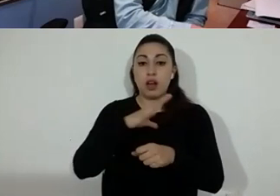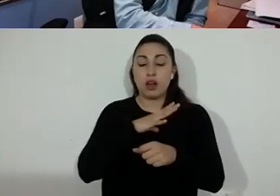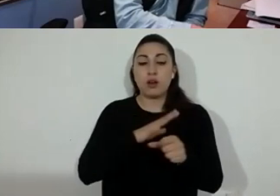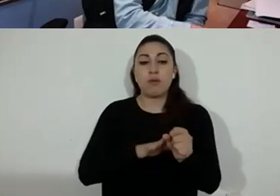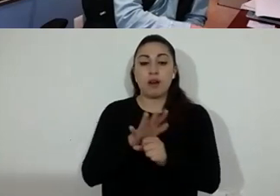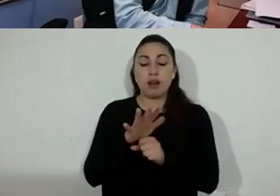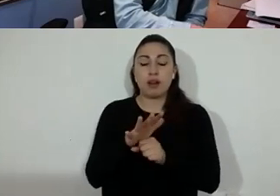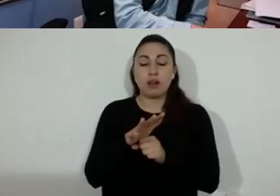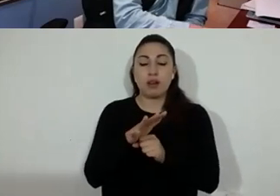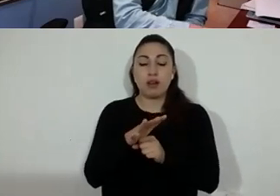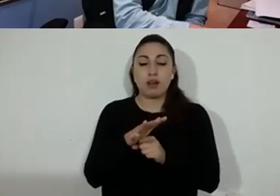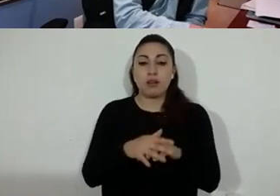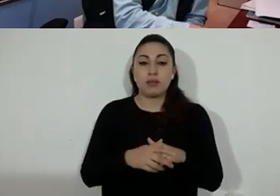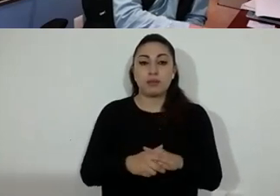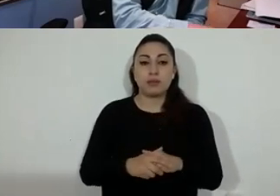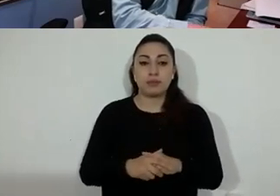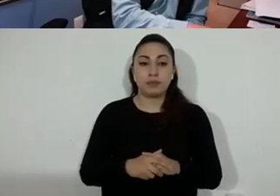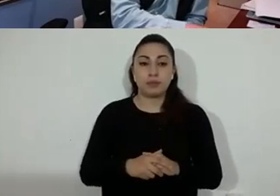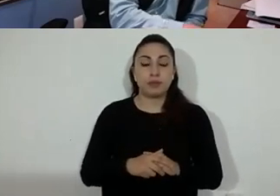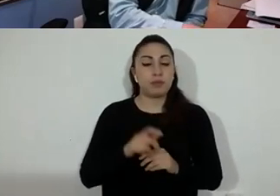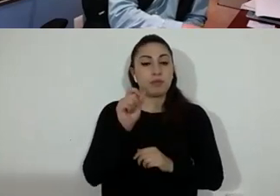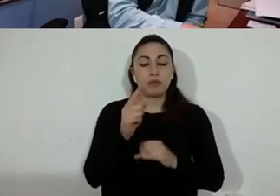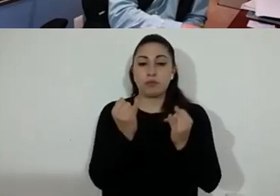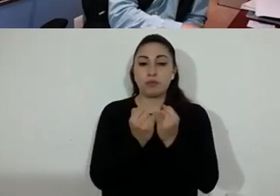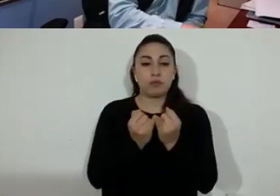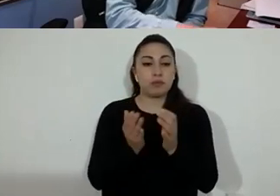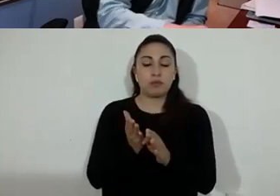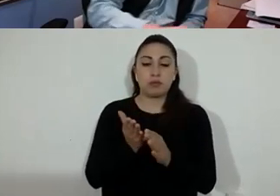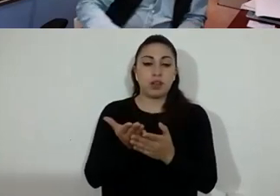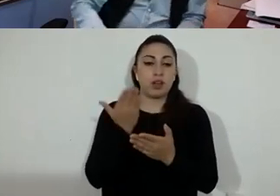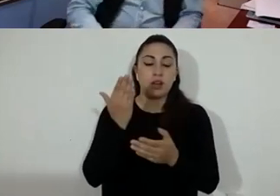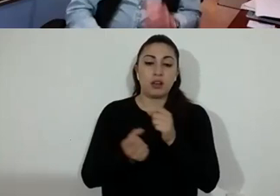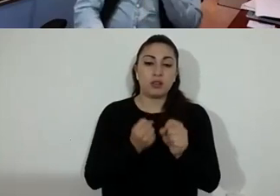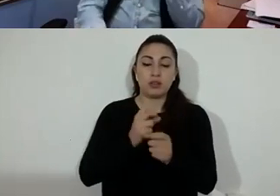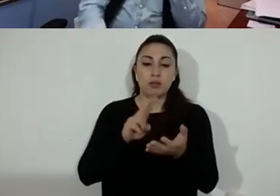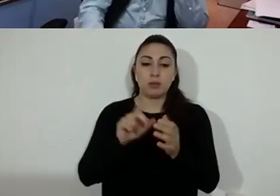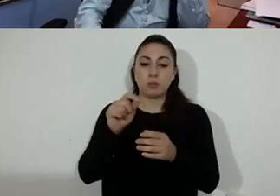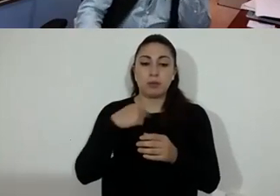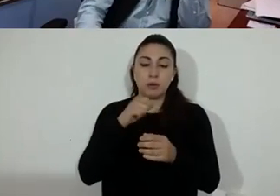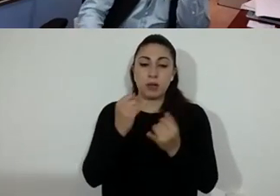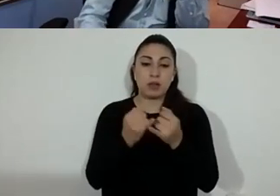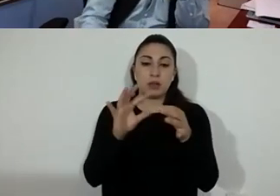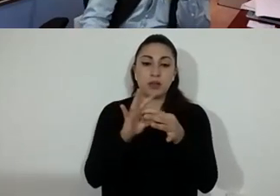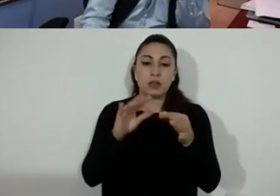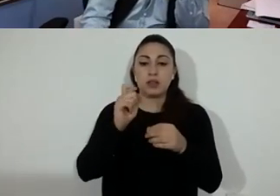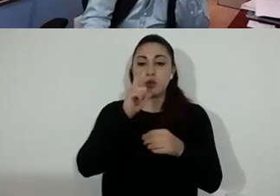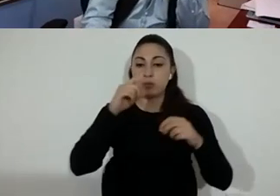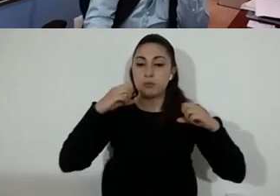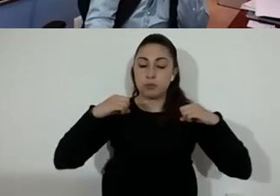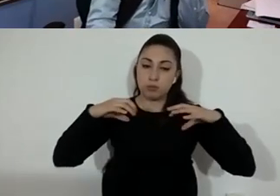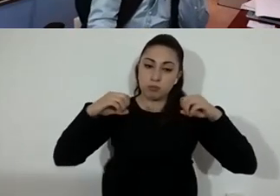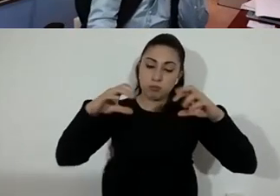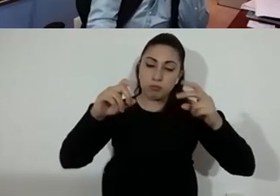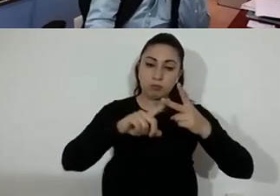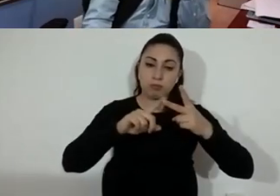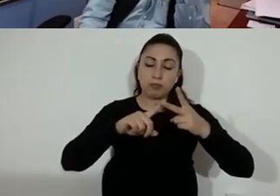están relacionados igualmente como el 2021 de 20 que acabo de mencionar, alumbrado público,